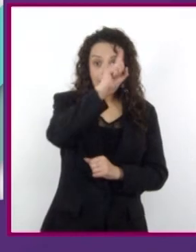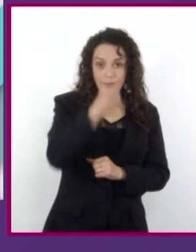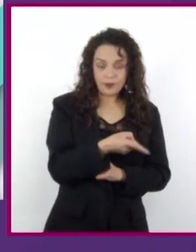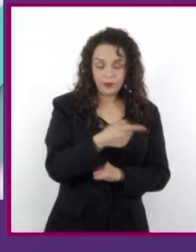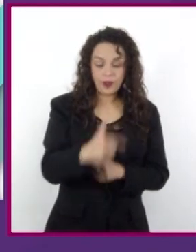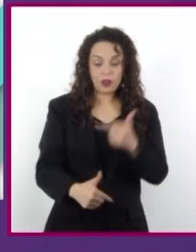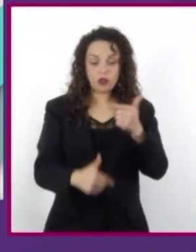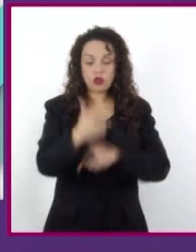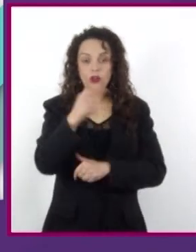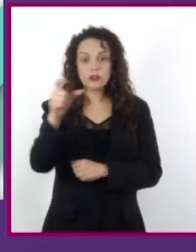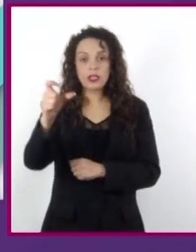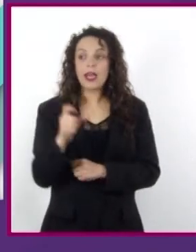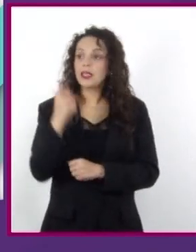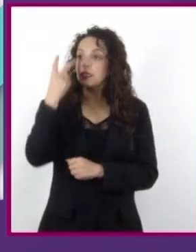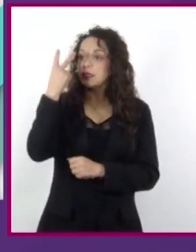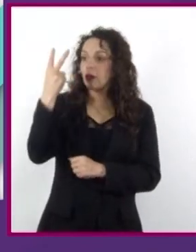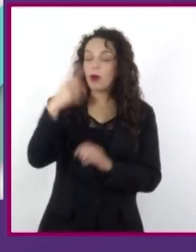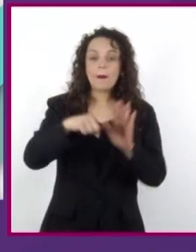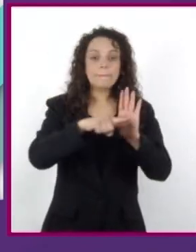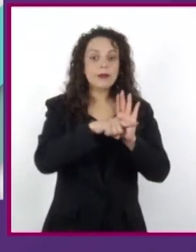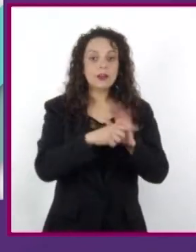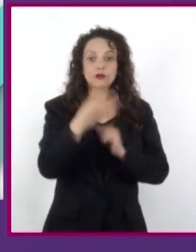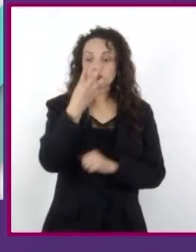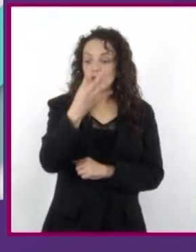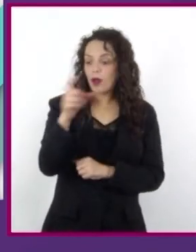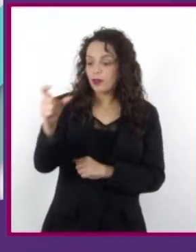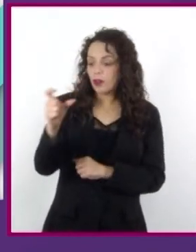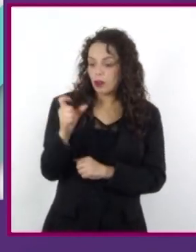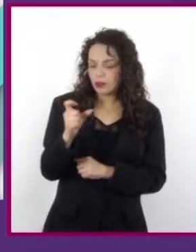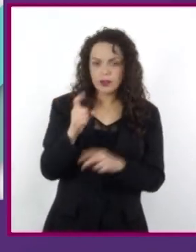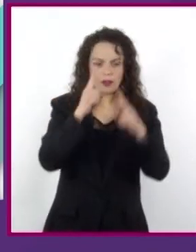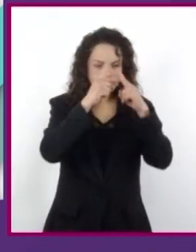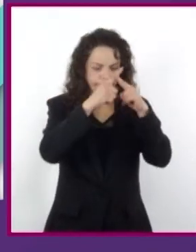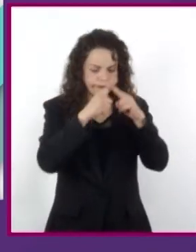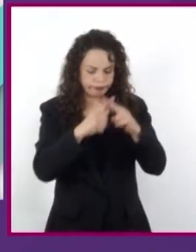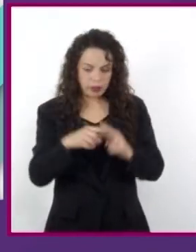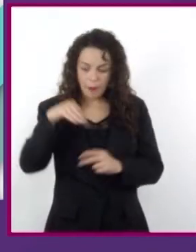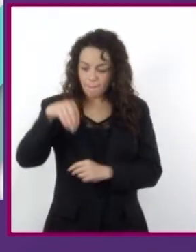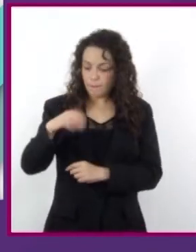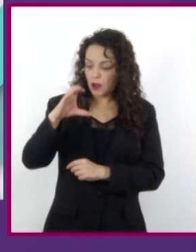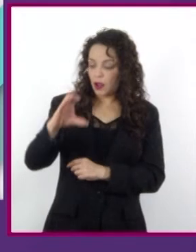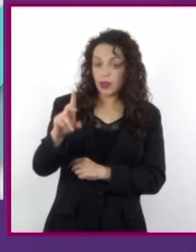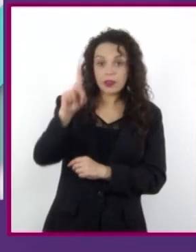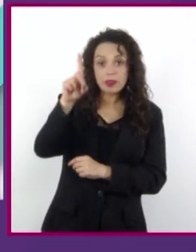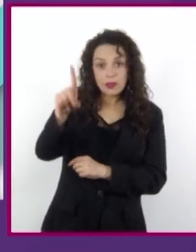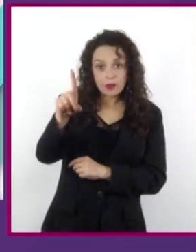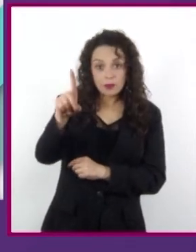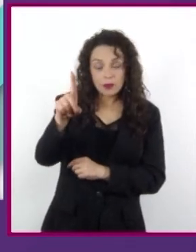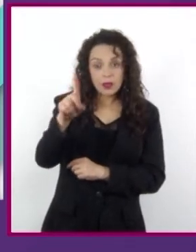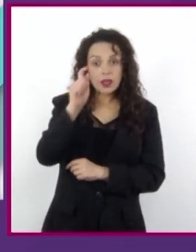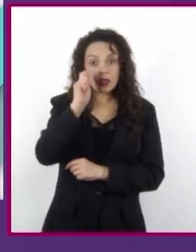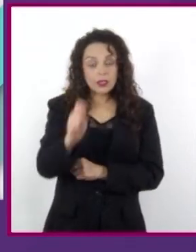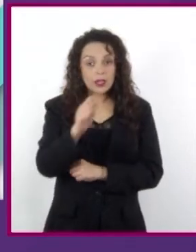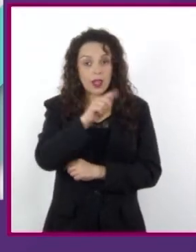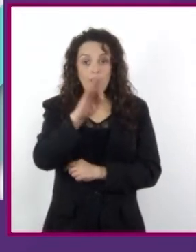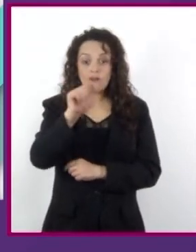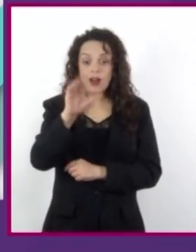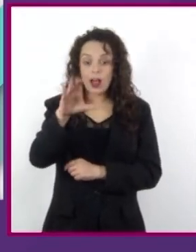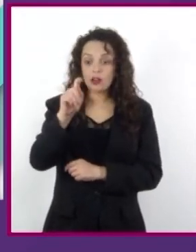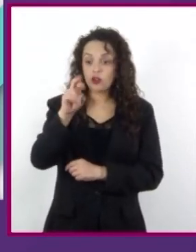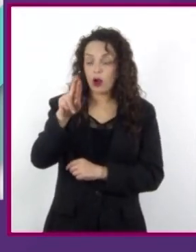al cuadrado menos 4x. Calculando el máximo común divisor por el producto de factores